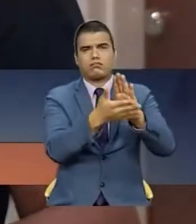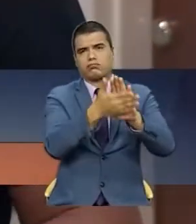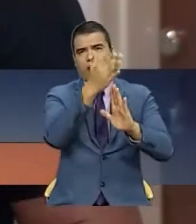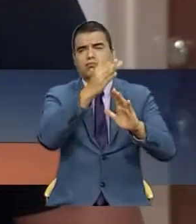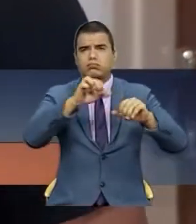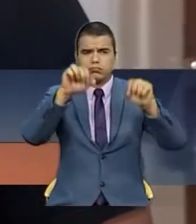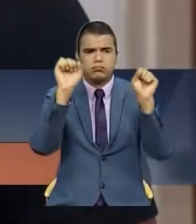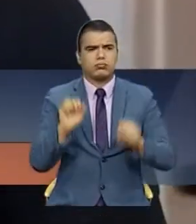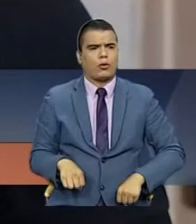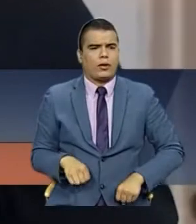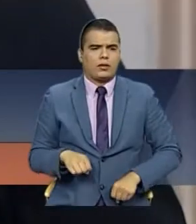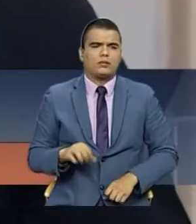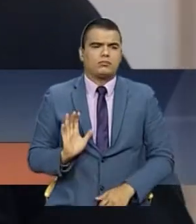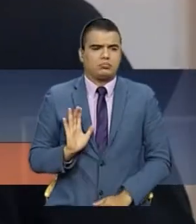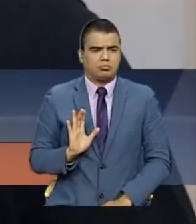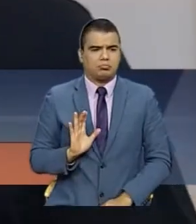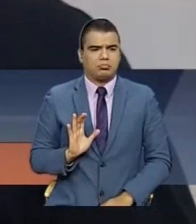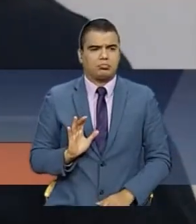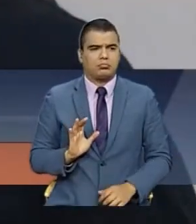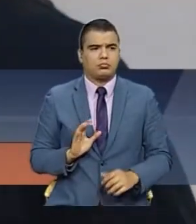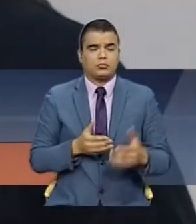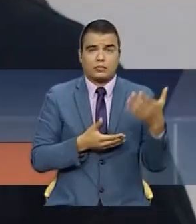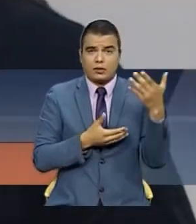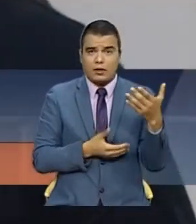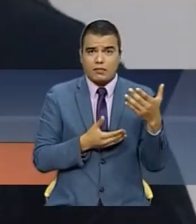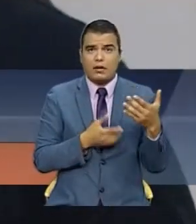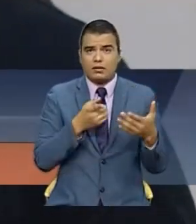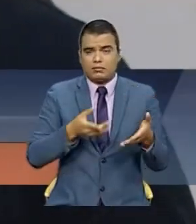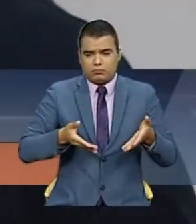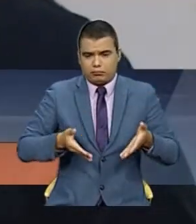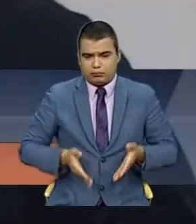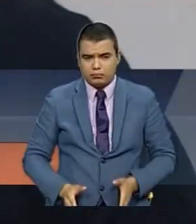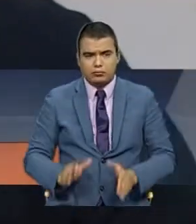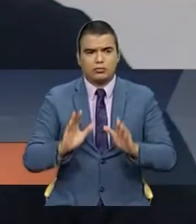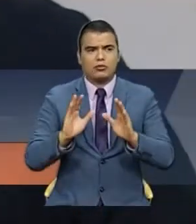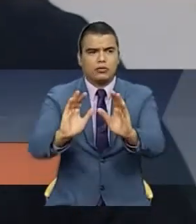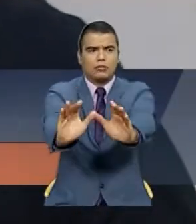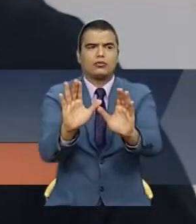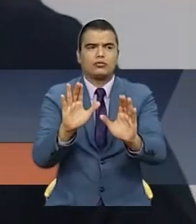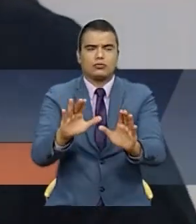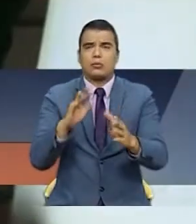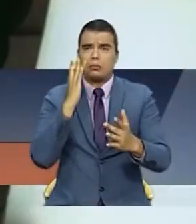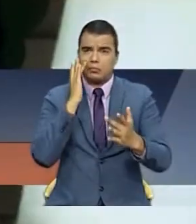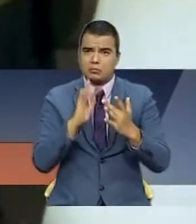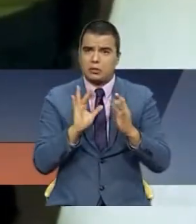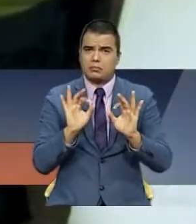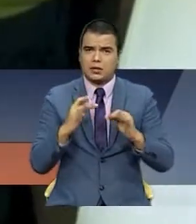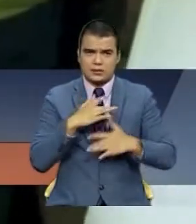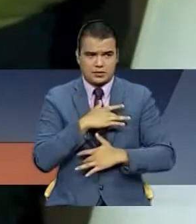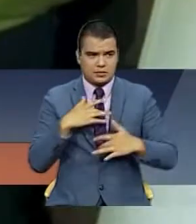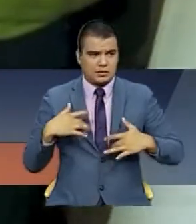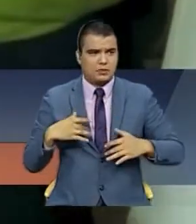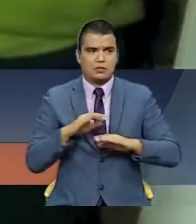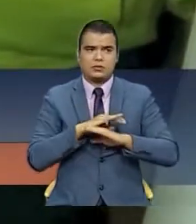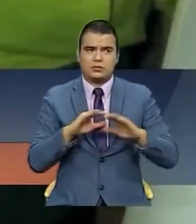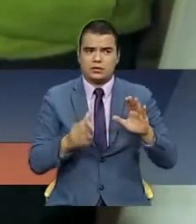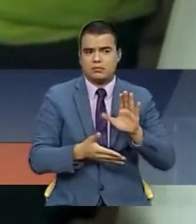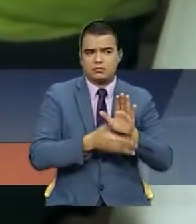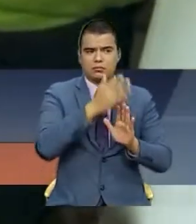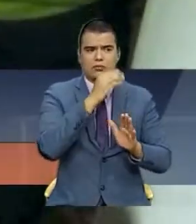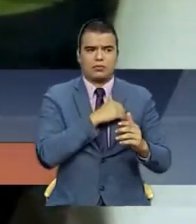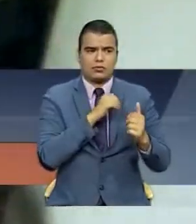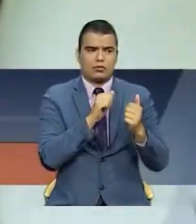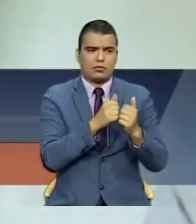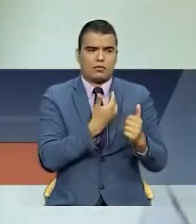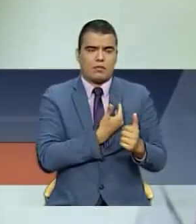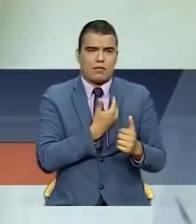y el nene el recién nacido nace en condiciones adecuadas y sale en manos de su madre y